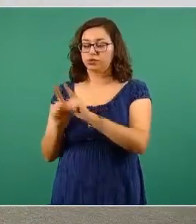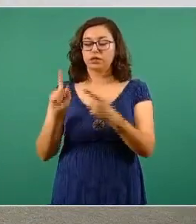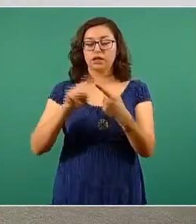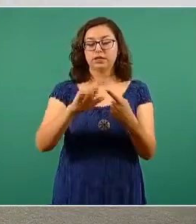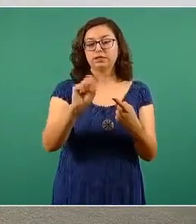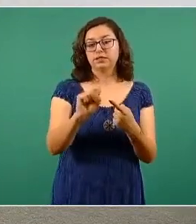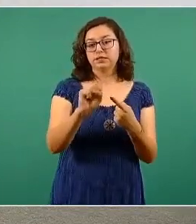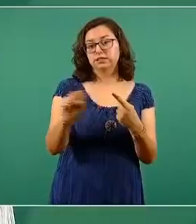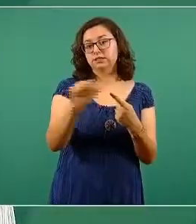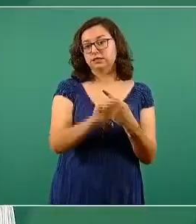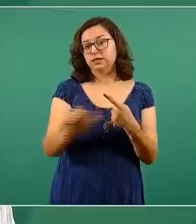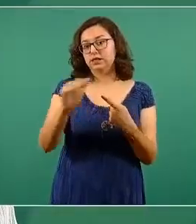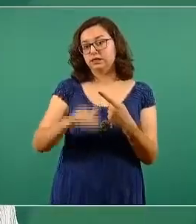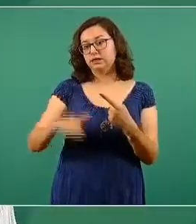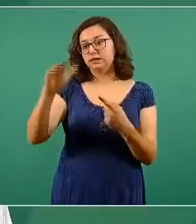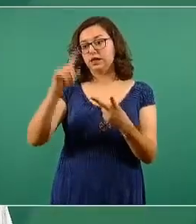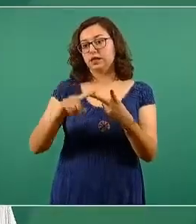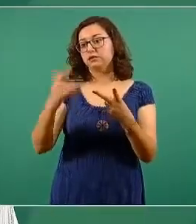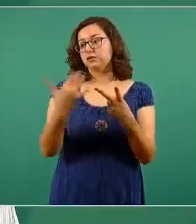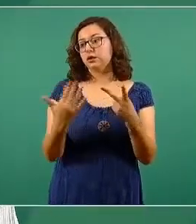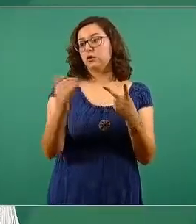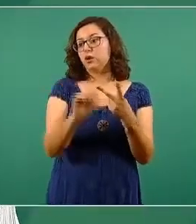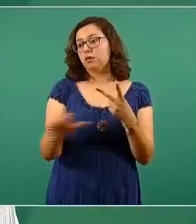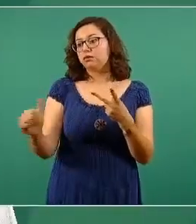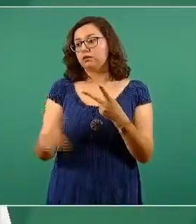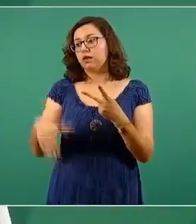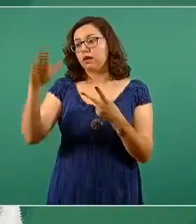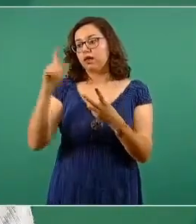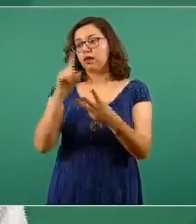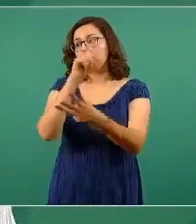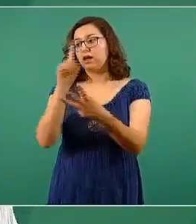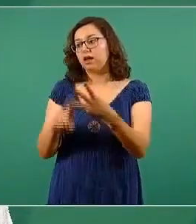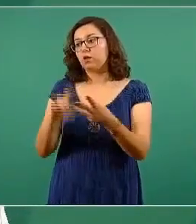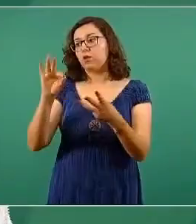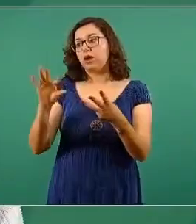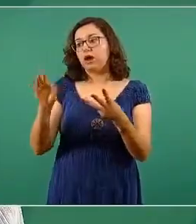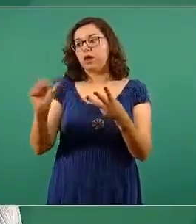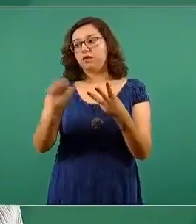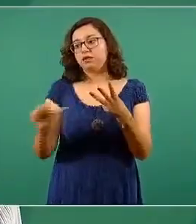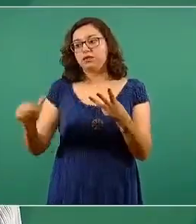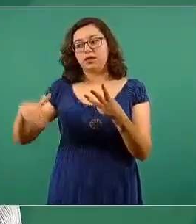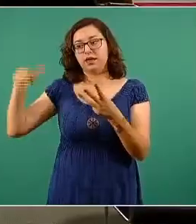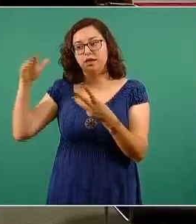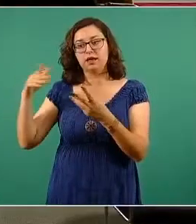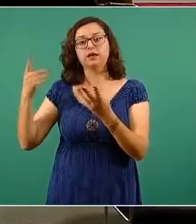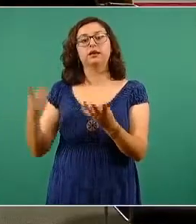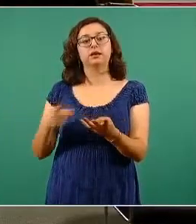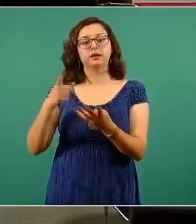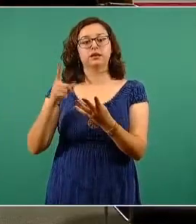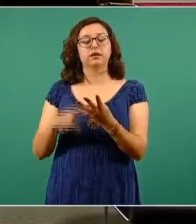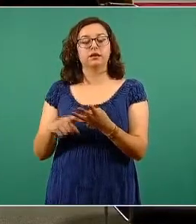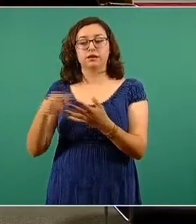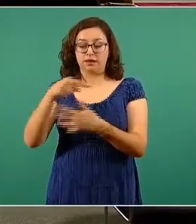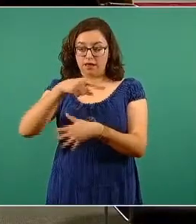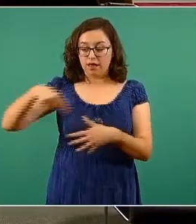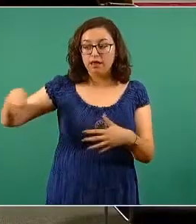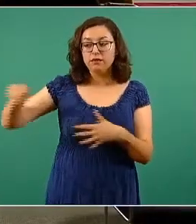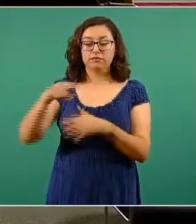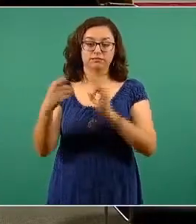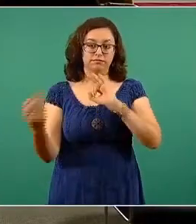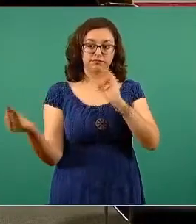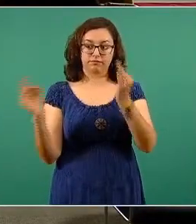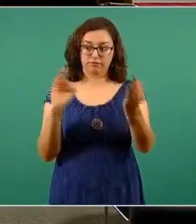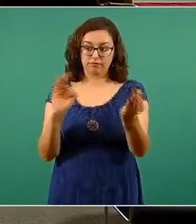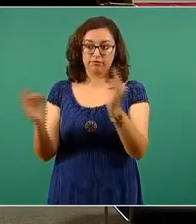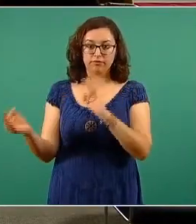años y más, porque obviamente son las personas que en el domicilio de estos alumnos, de estos estudiantes, podrían contagiarse, pero ya al